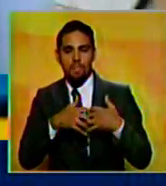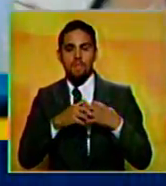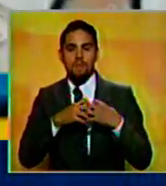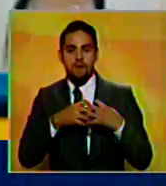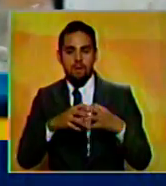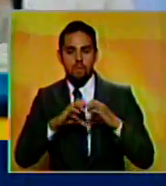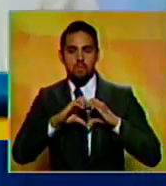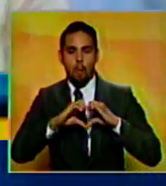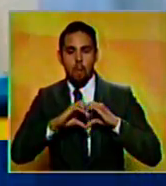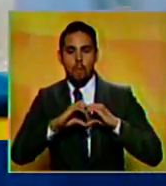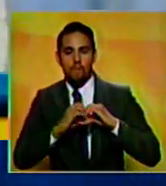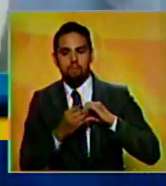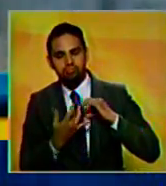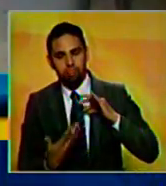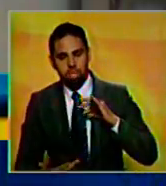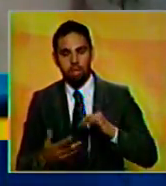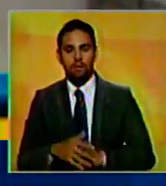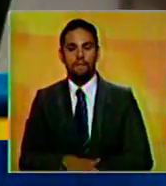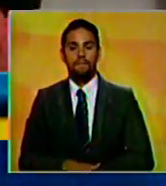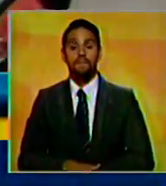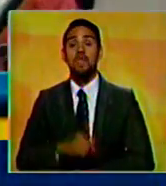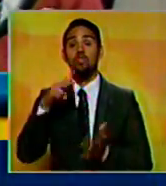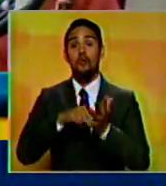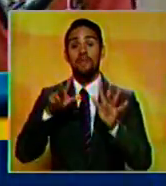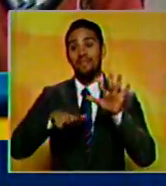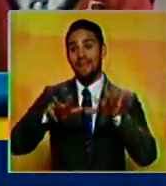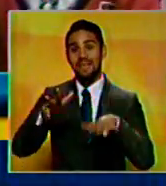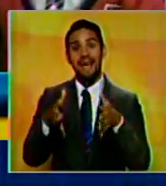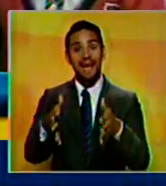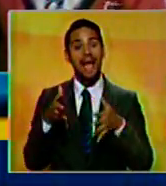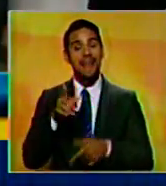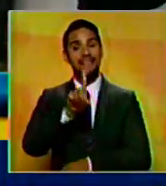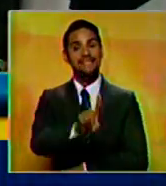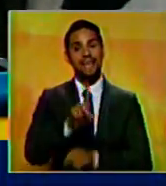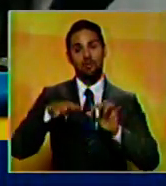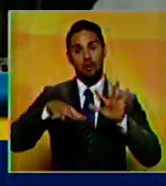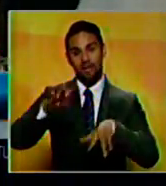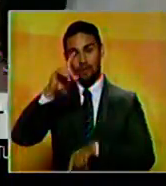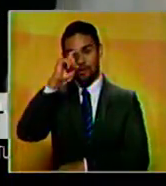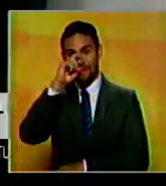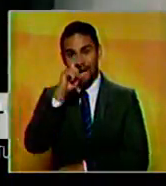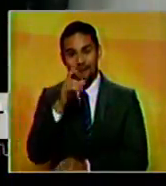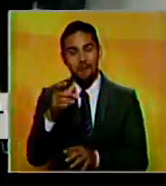había obtenido el récord Guinness en el 2013 a los 114 años.